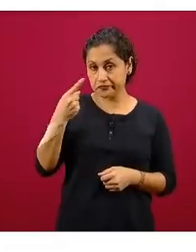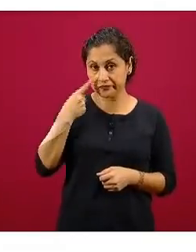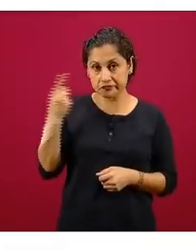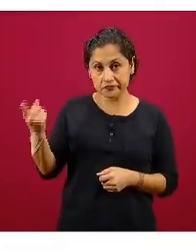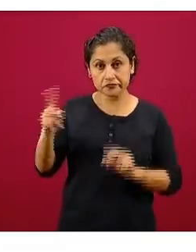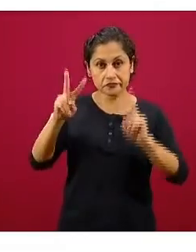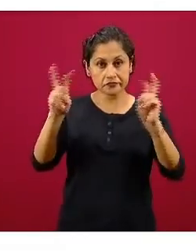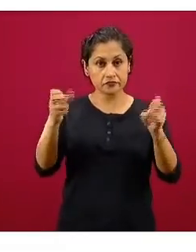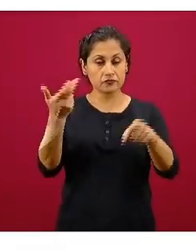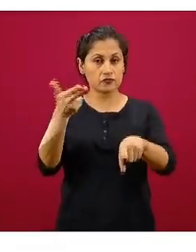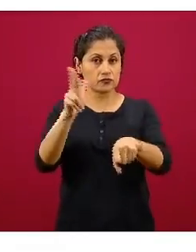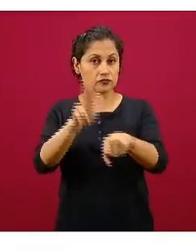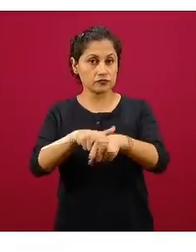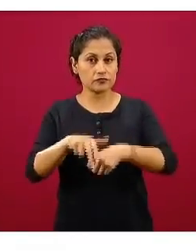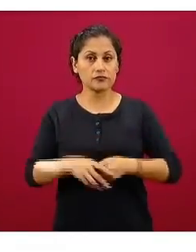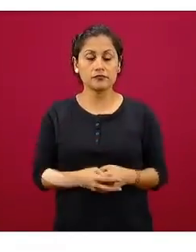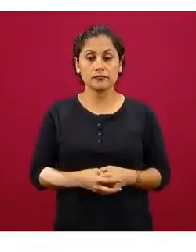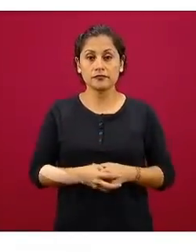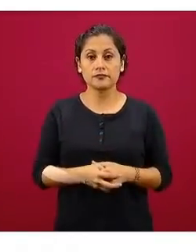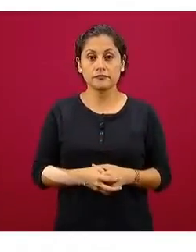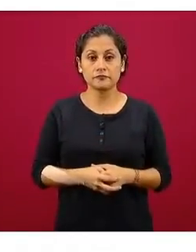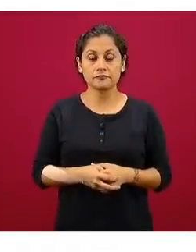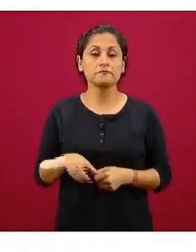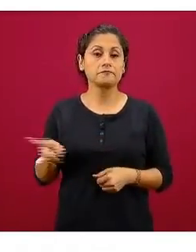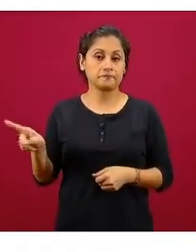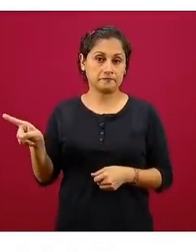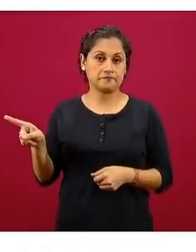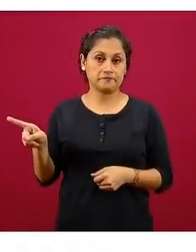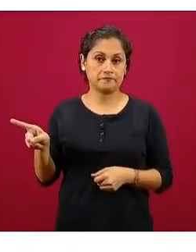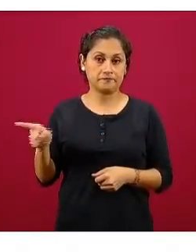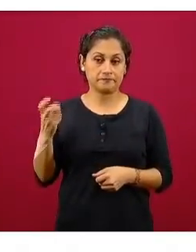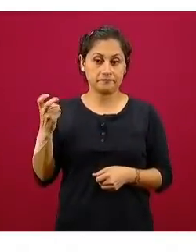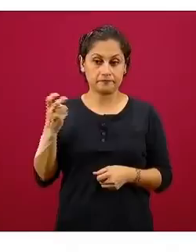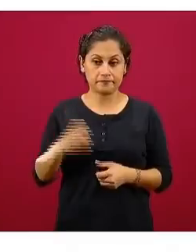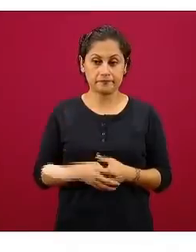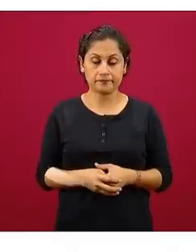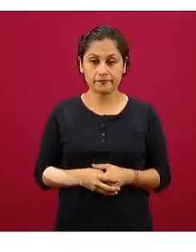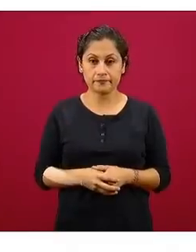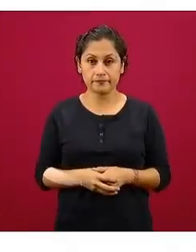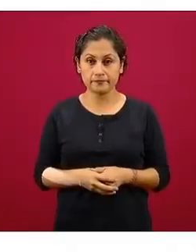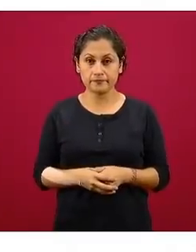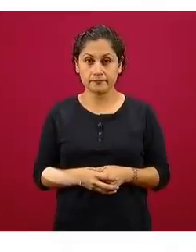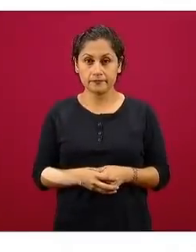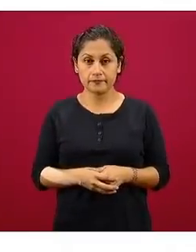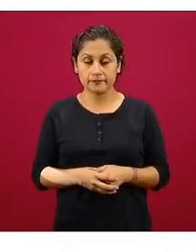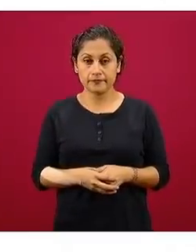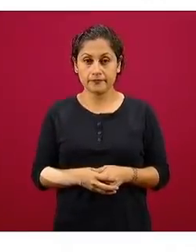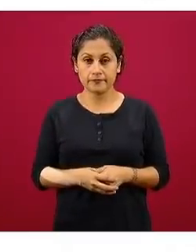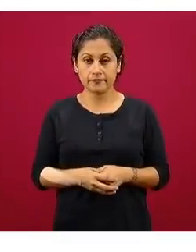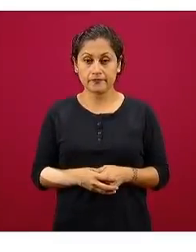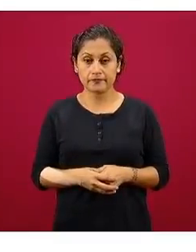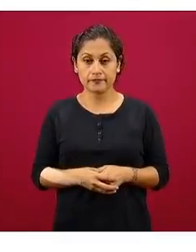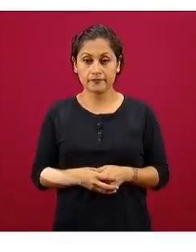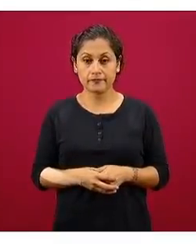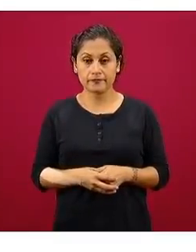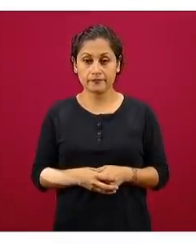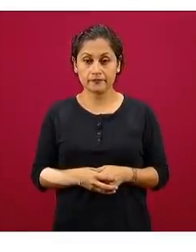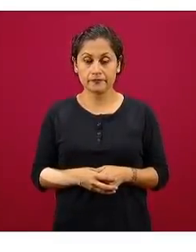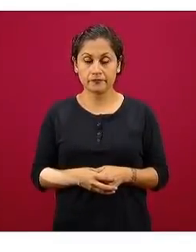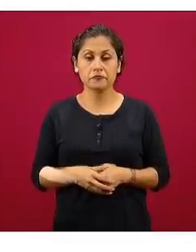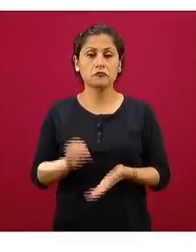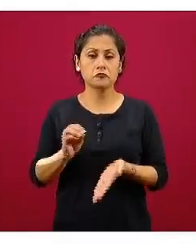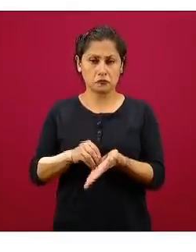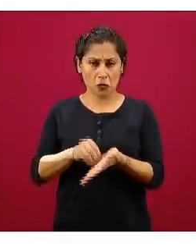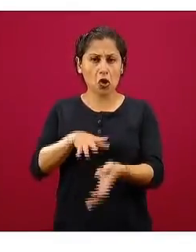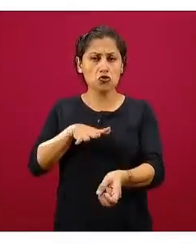hospitalización todavía en una posición muy aceptable respecto a